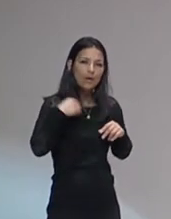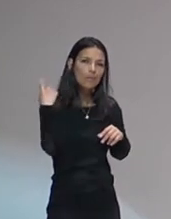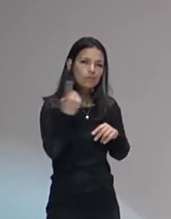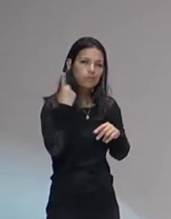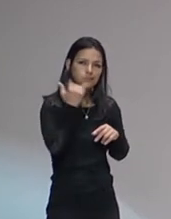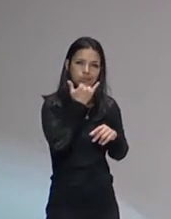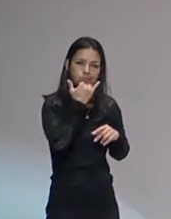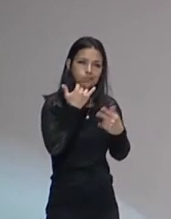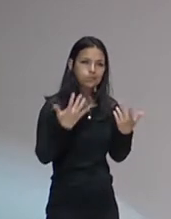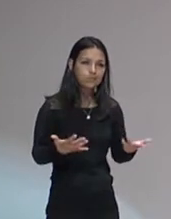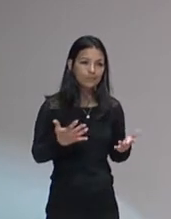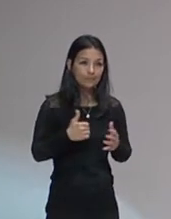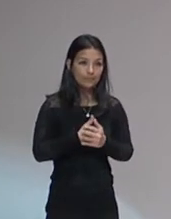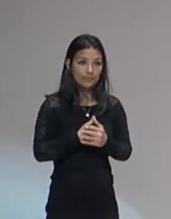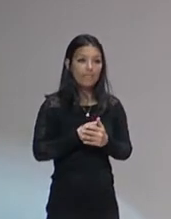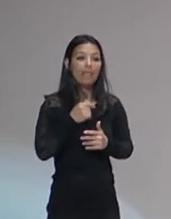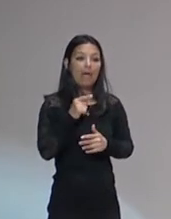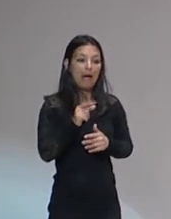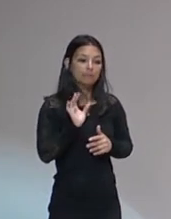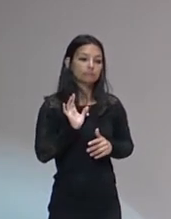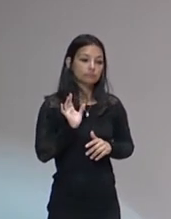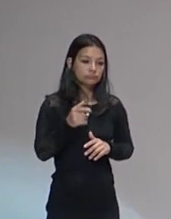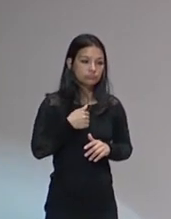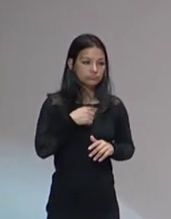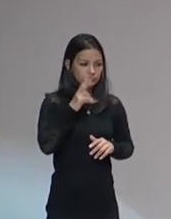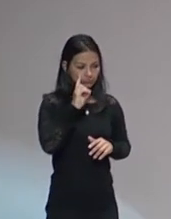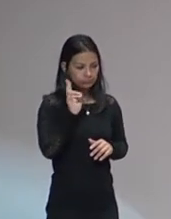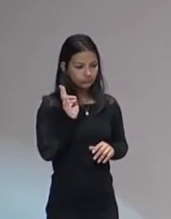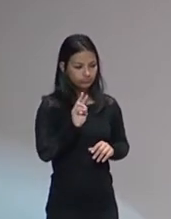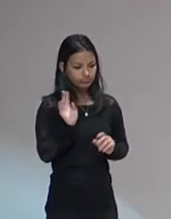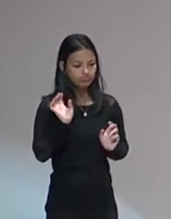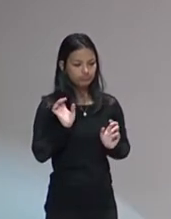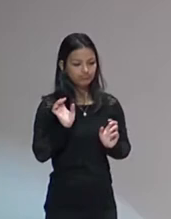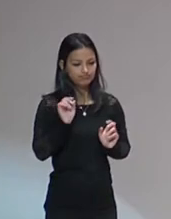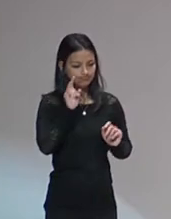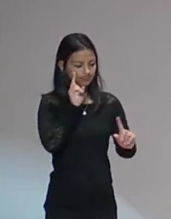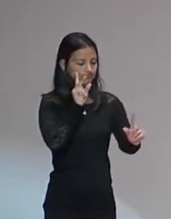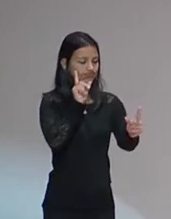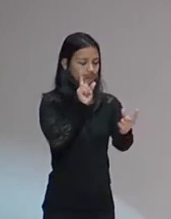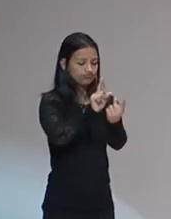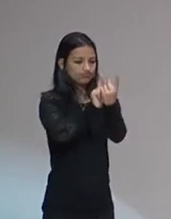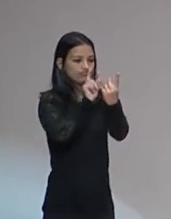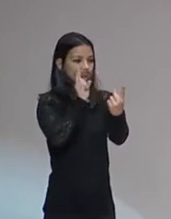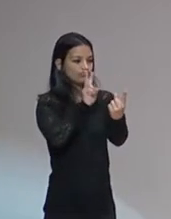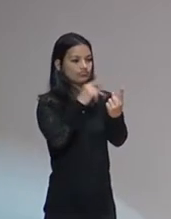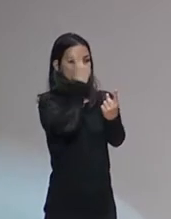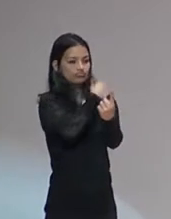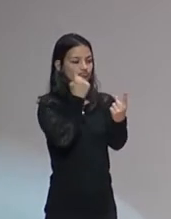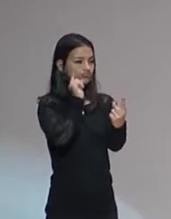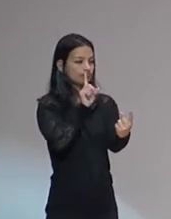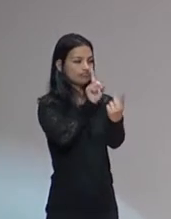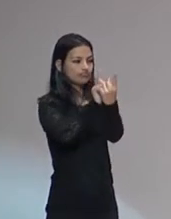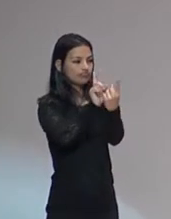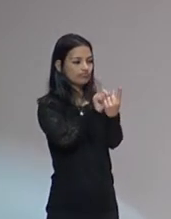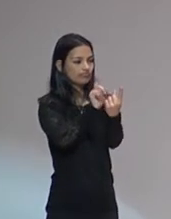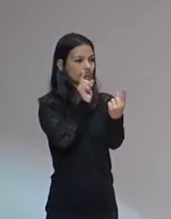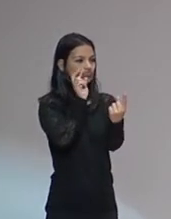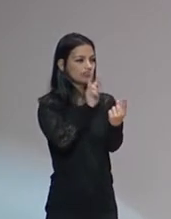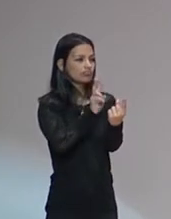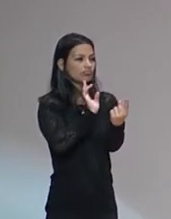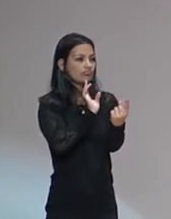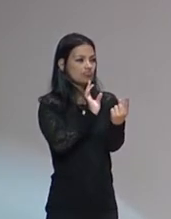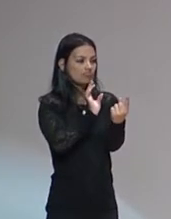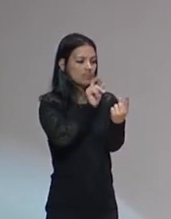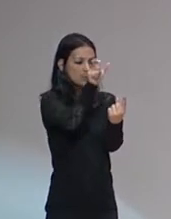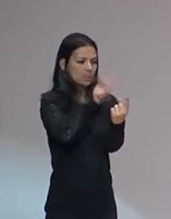el hecho de que nosotros miremos de frente al otro y empecemos a mirar a ese prójimo